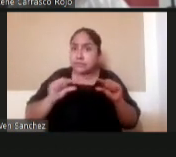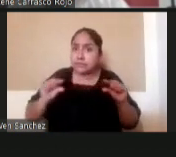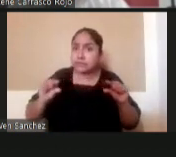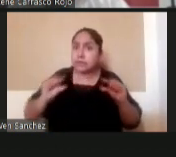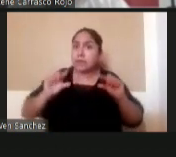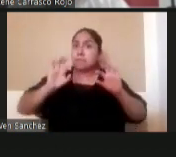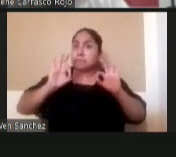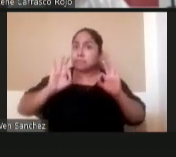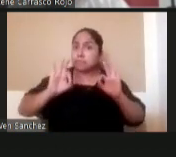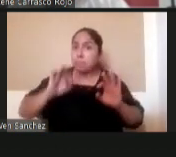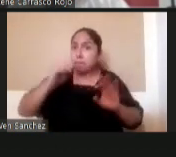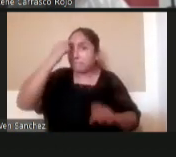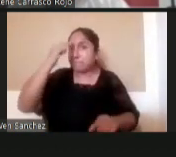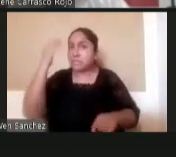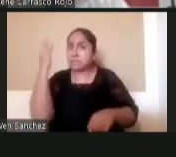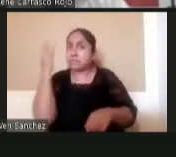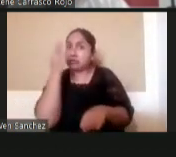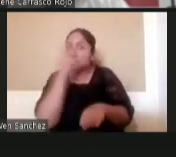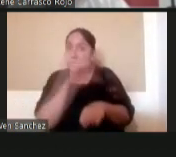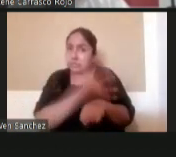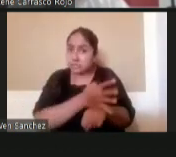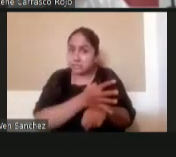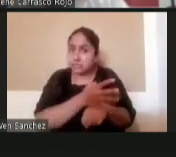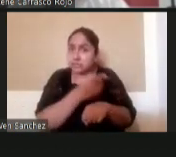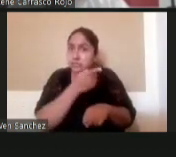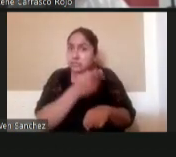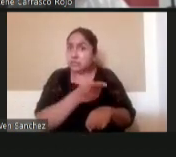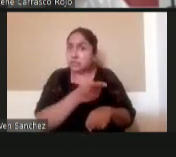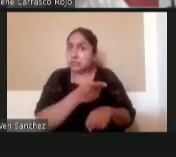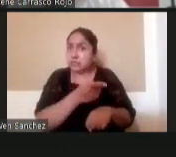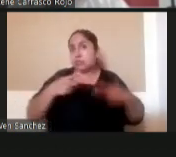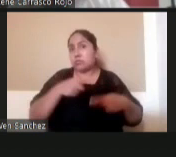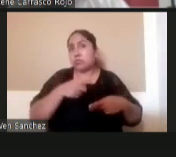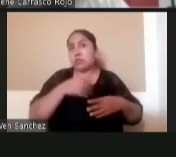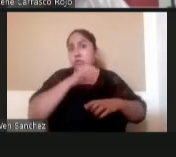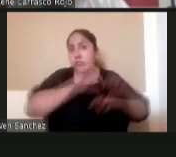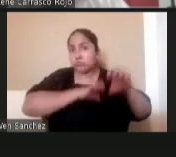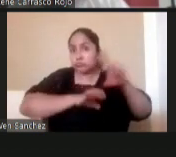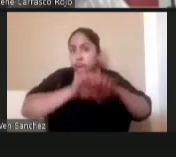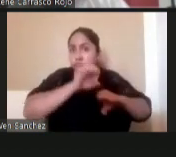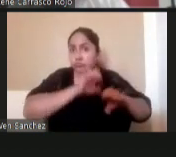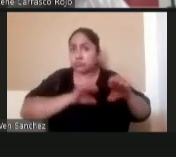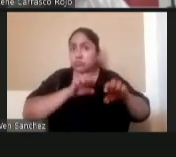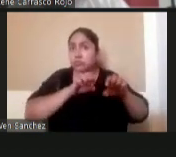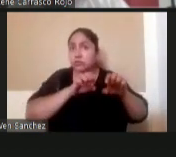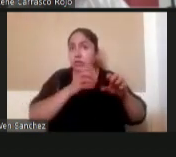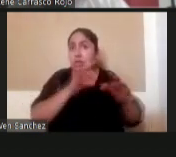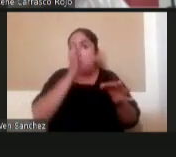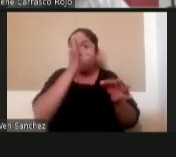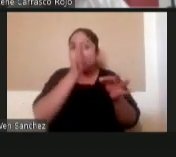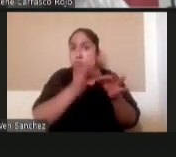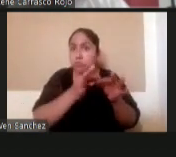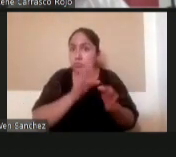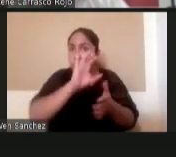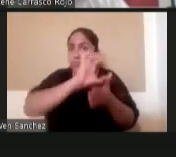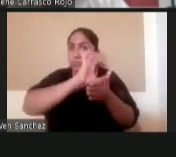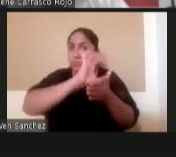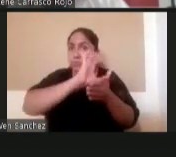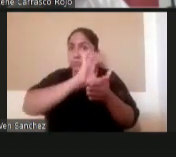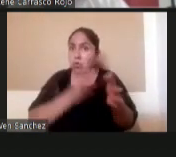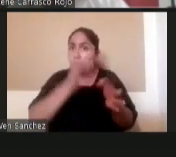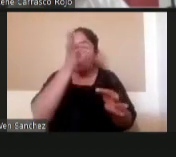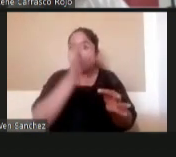está ofreciendo el servicio tal y cual está especificado en el mismo contrato. Entonces, yo